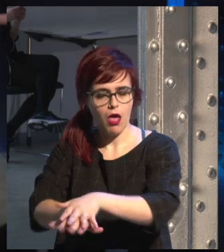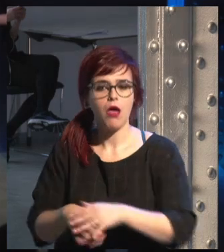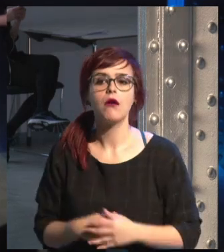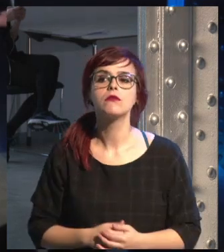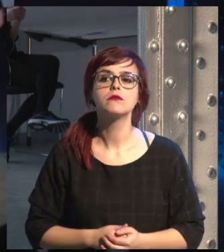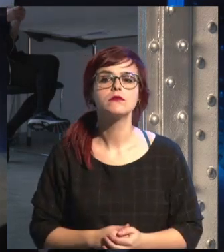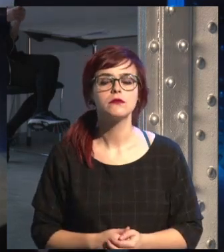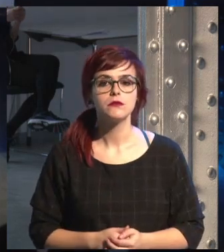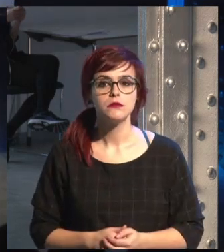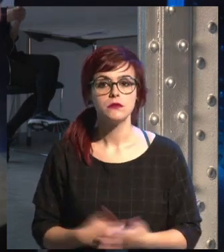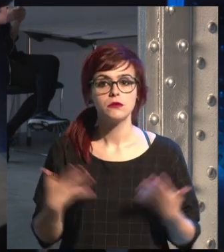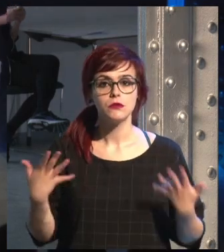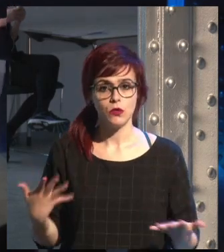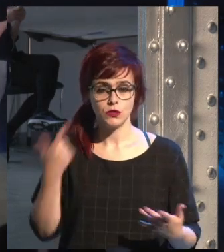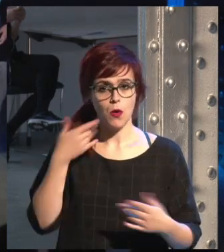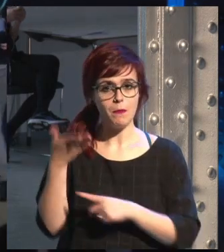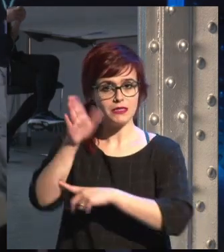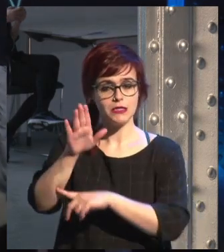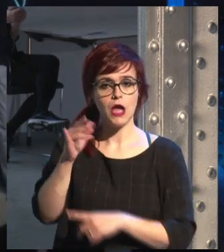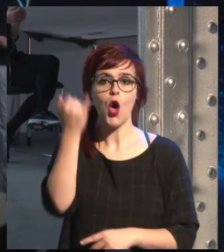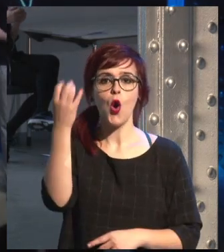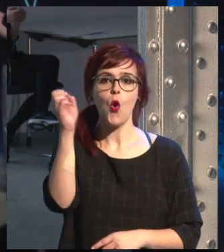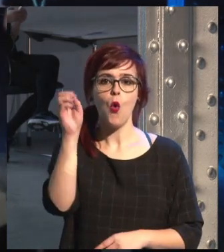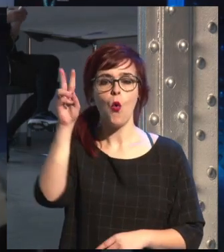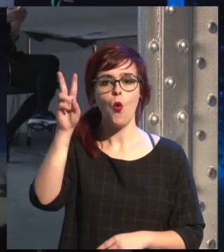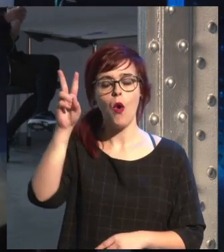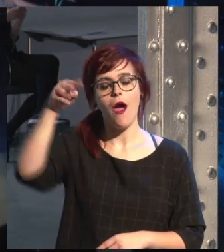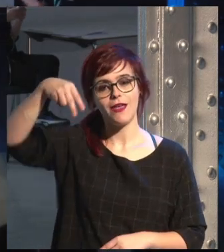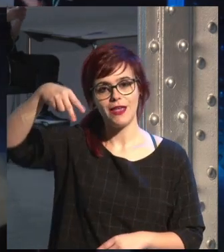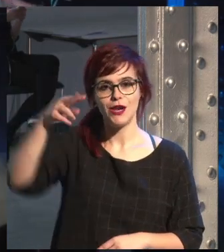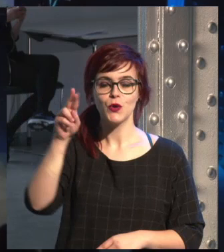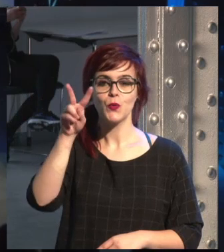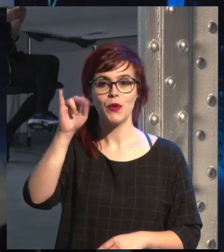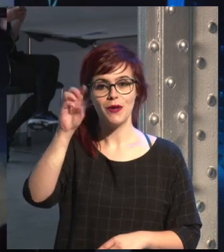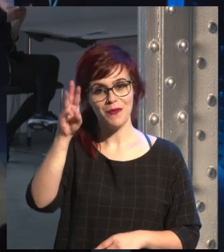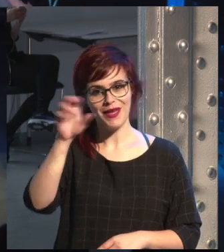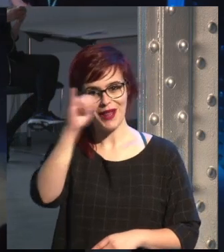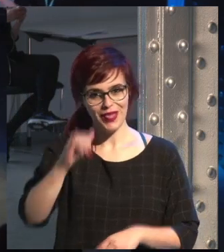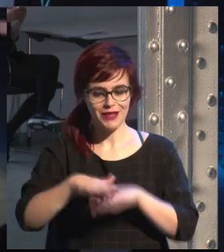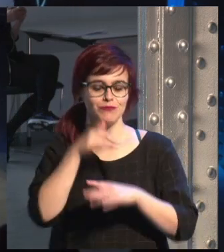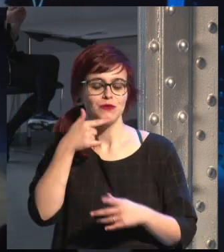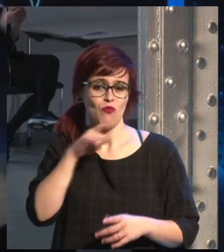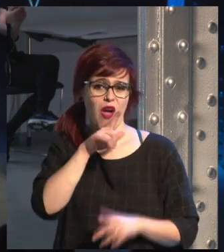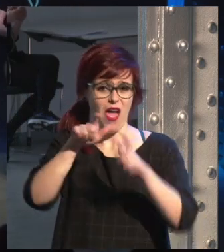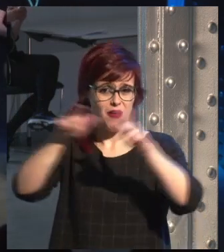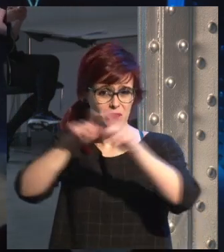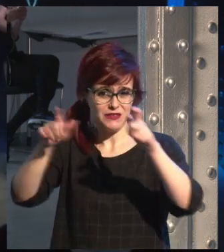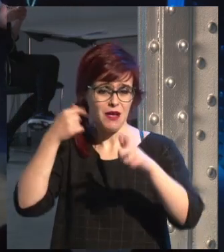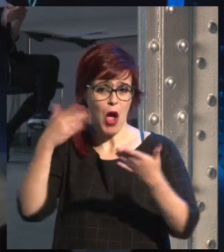ver. Vale, bueno, me presento primero, soy Joaquín Ruiz Pérez, el CEO de Estudio Future, ¿vale? Que somos la empresa que llevamos ya mucho tiempo